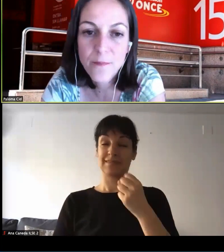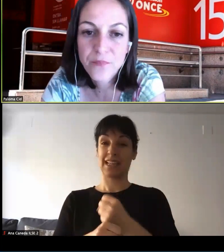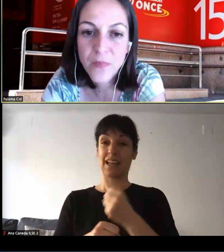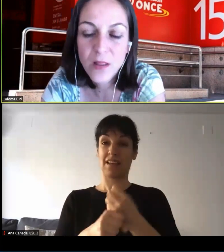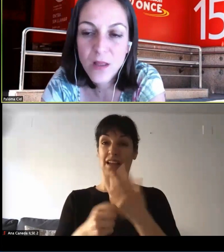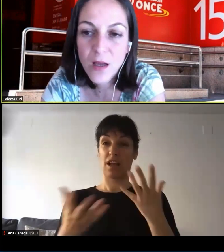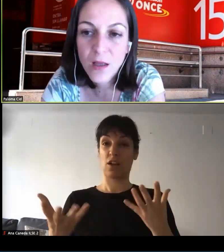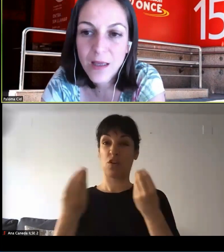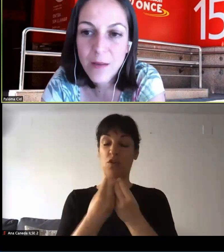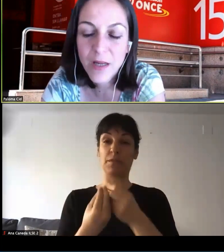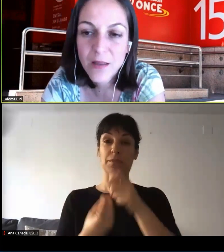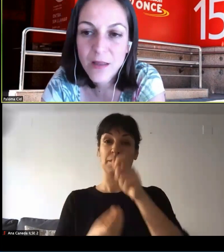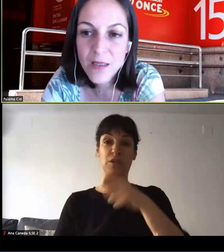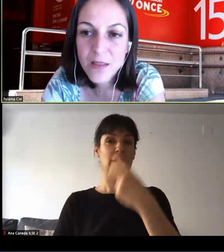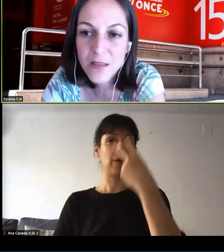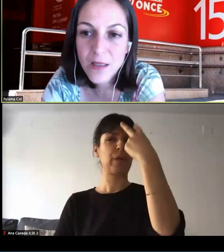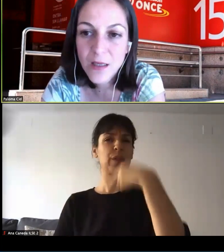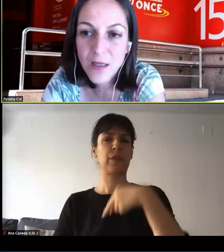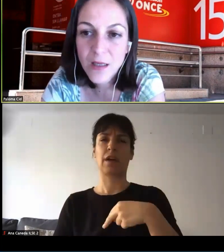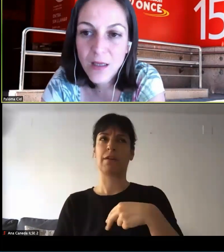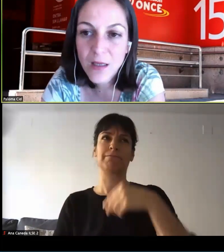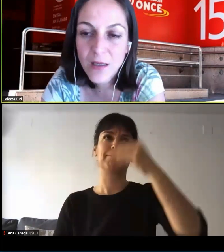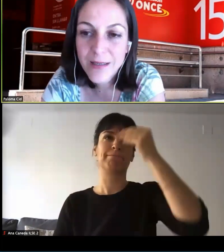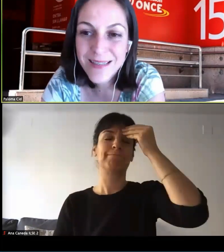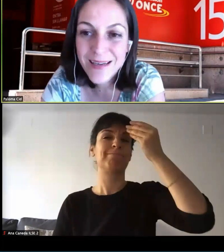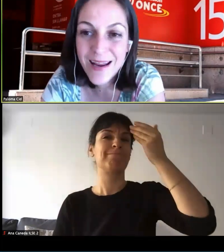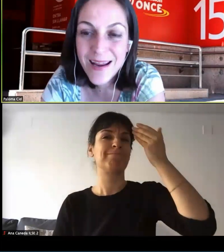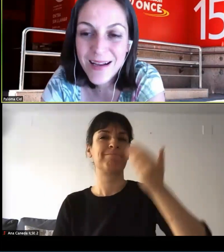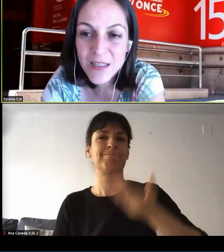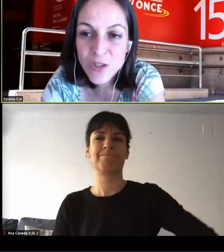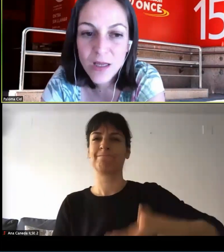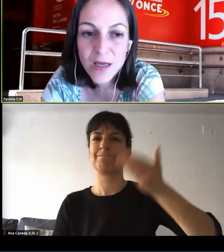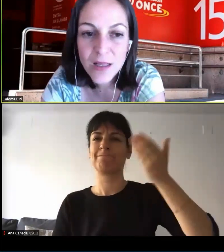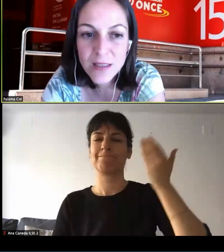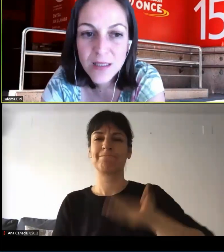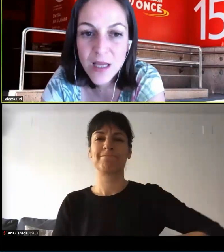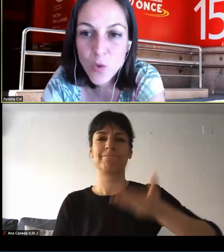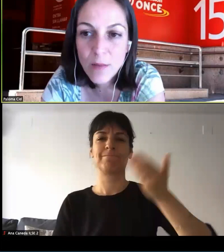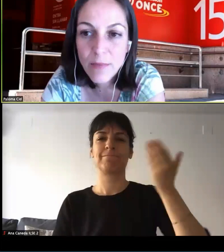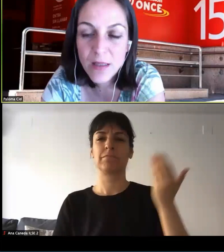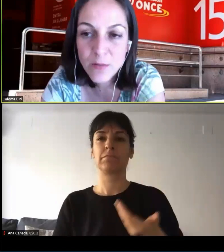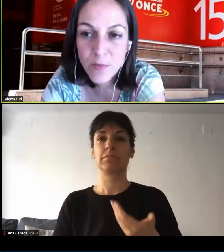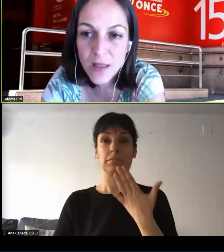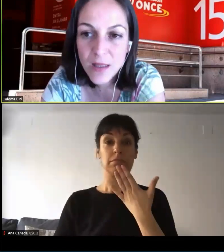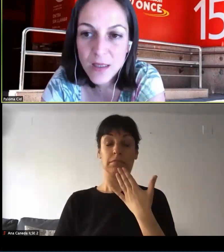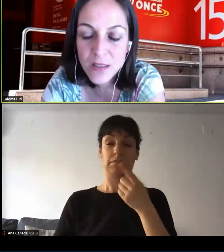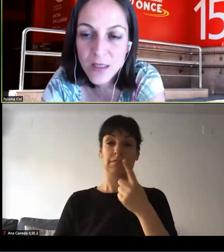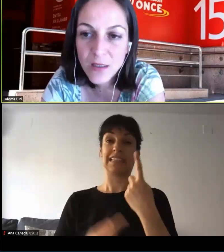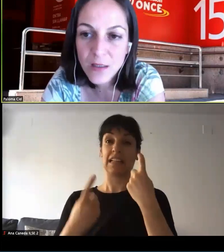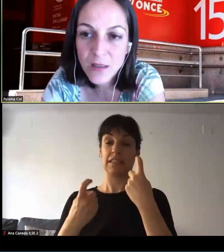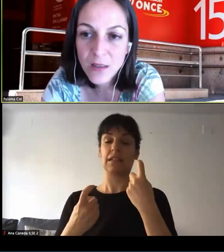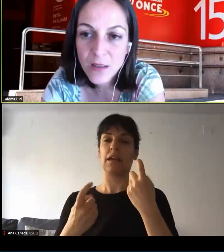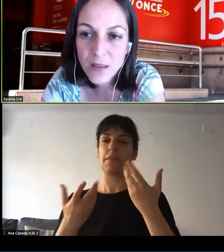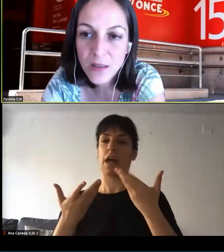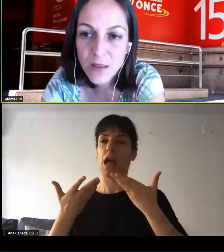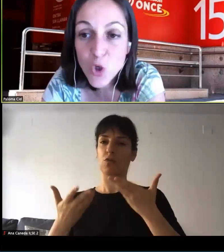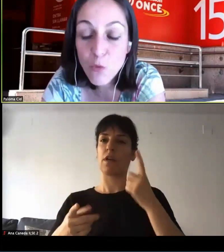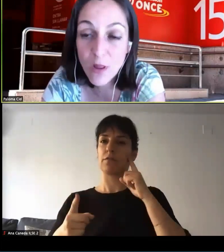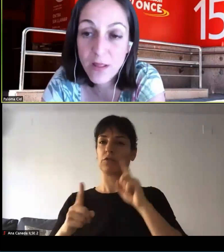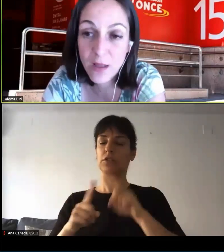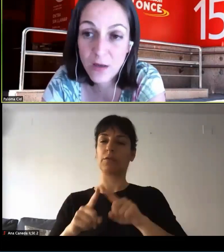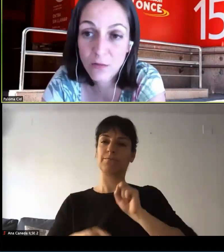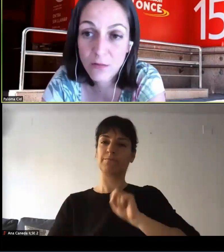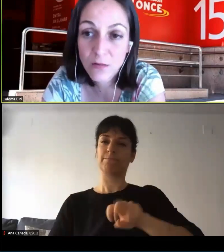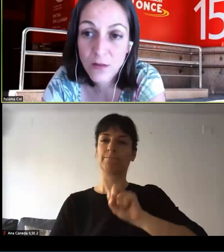persona ciega, que aprendáis, en caso de que necesite ayuda para desplazarse, que aprendáis